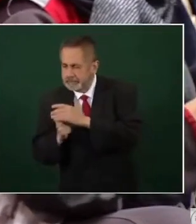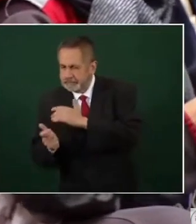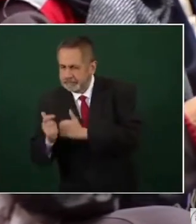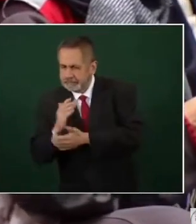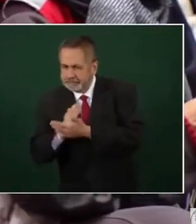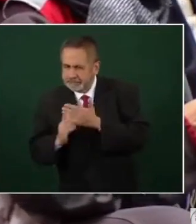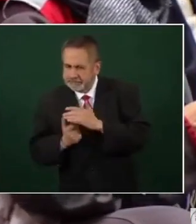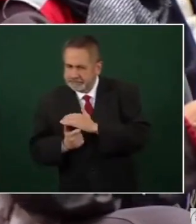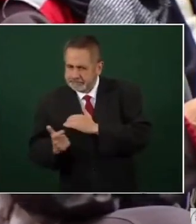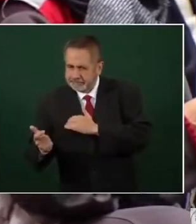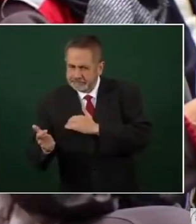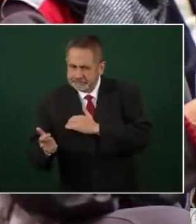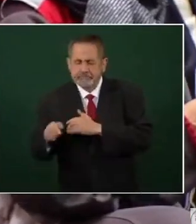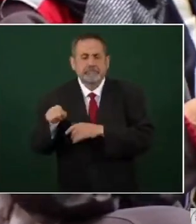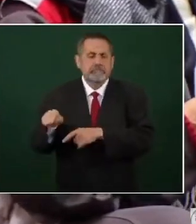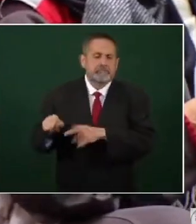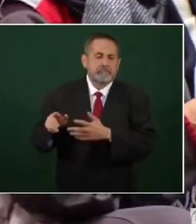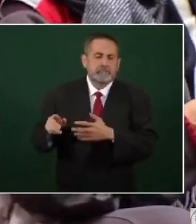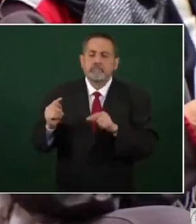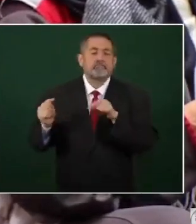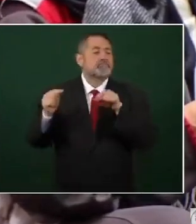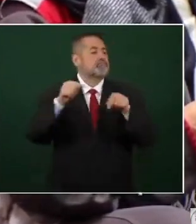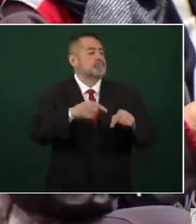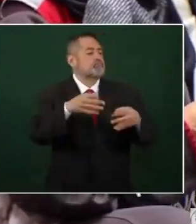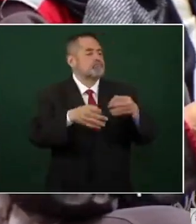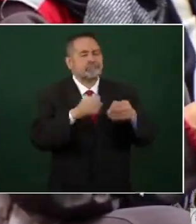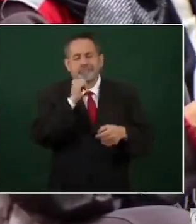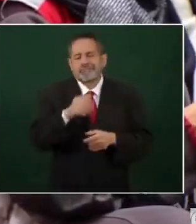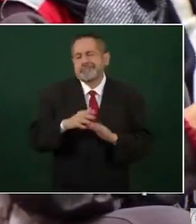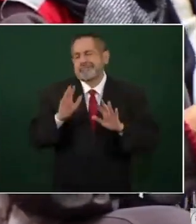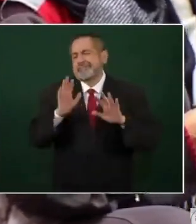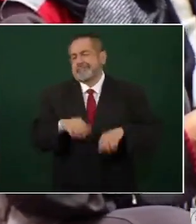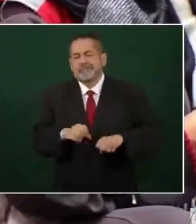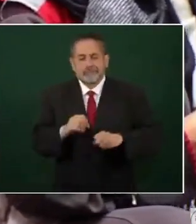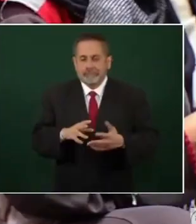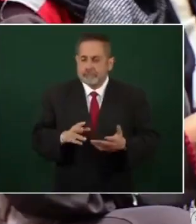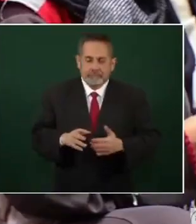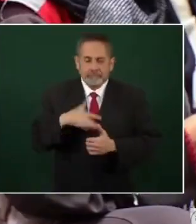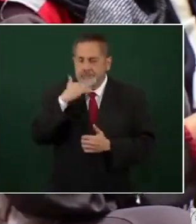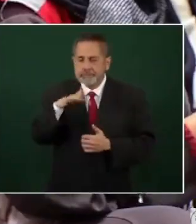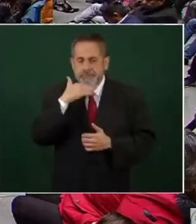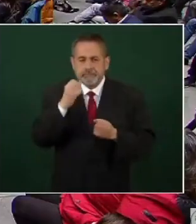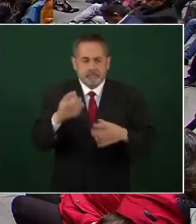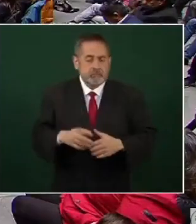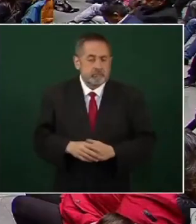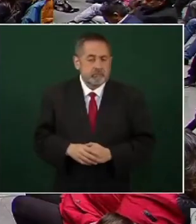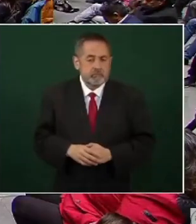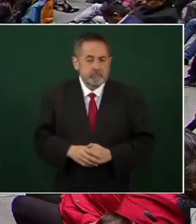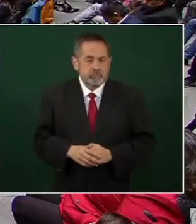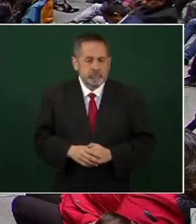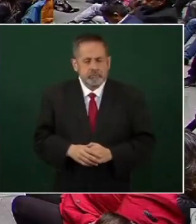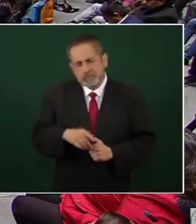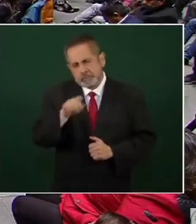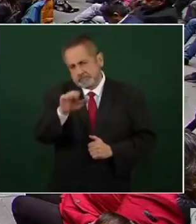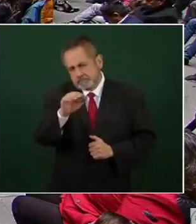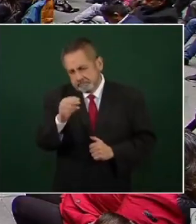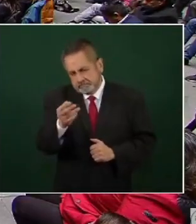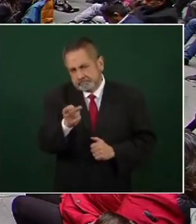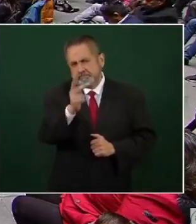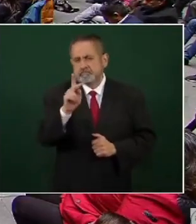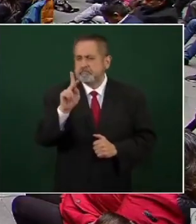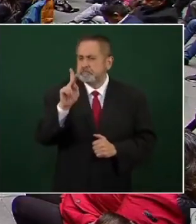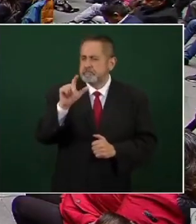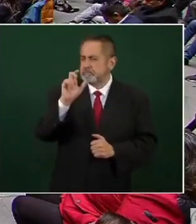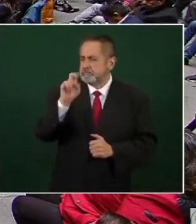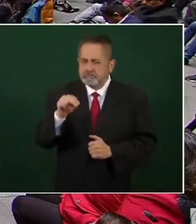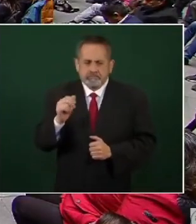el oficial en sitio, que levantar la averiguación. ¿Existe alguna estrategia o plan serio